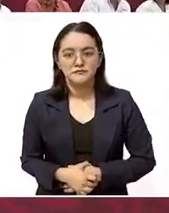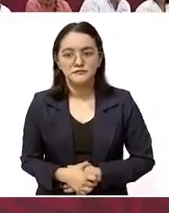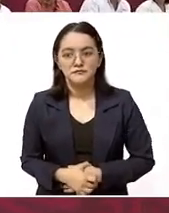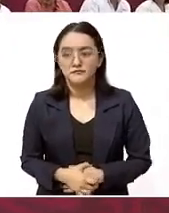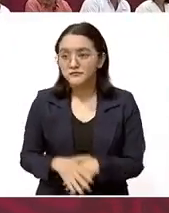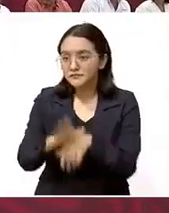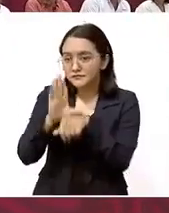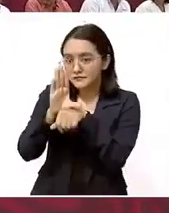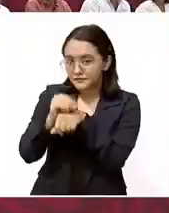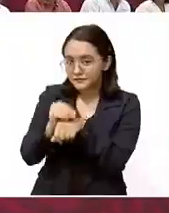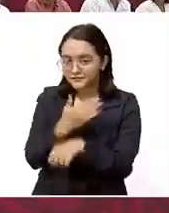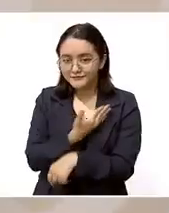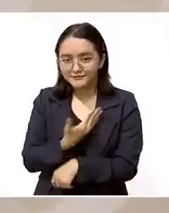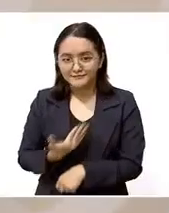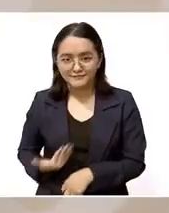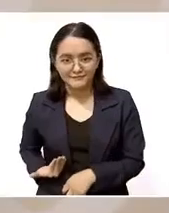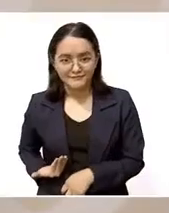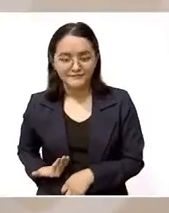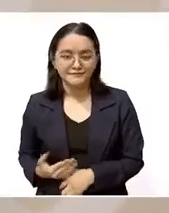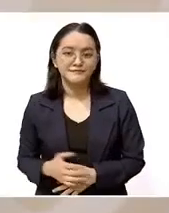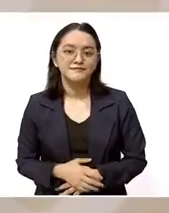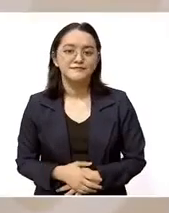Con su permiso, señor presidente,